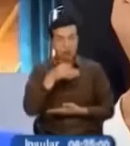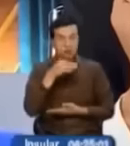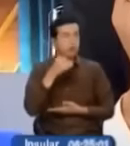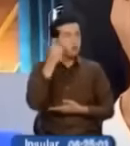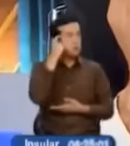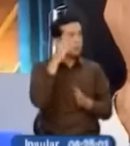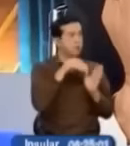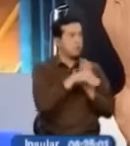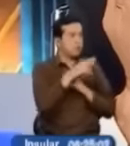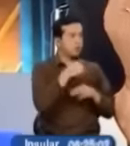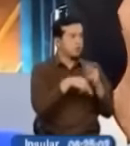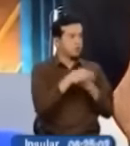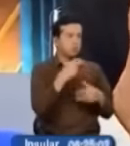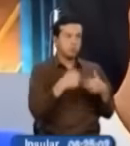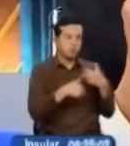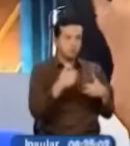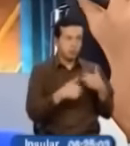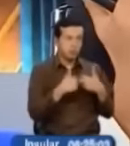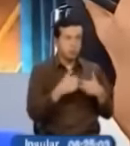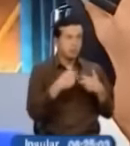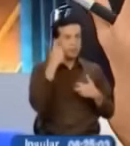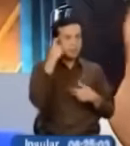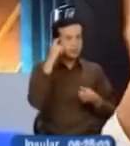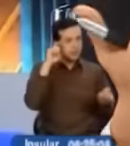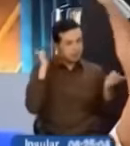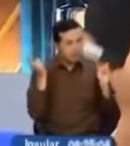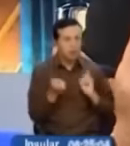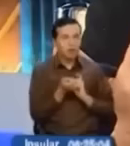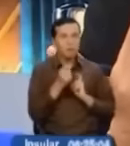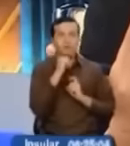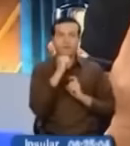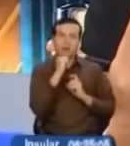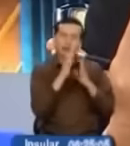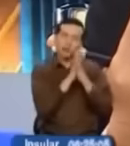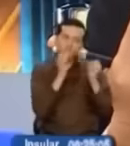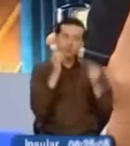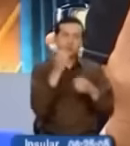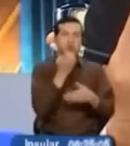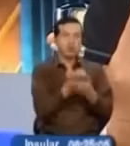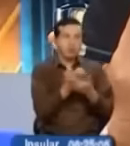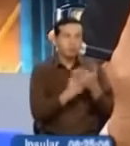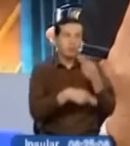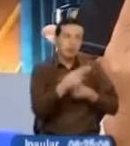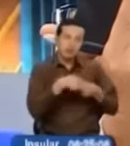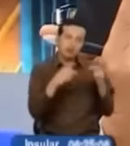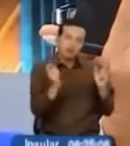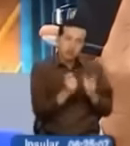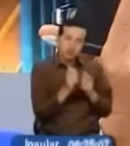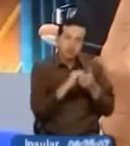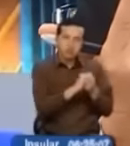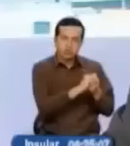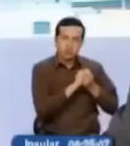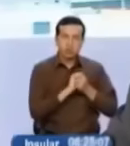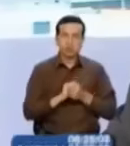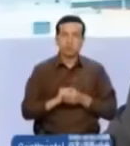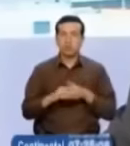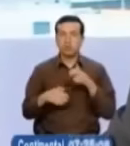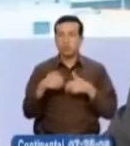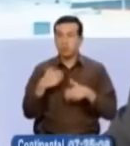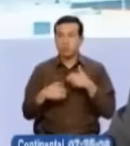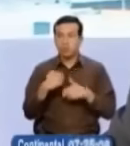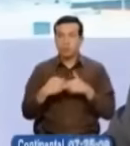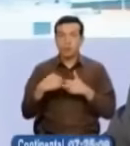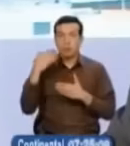fuera un banco comercial. El problema es que el chip hay que cambiarlo y no están entendiendo lo que es una economía social y solidaria. Por lo tanto, no está solo el problema en